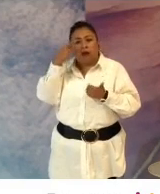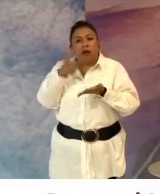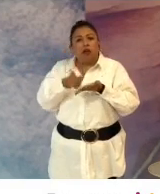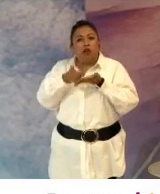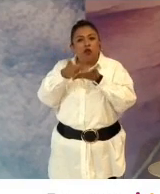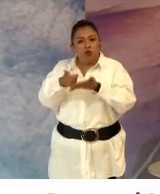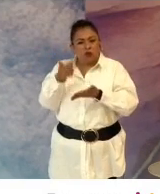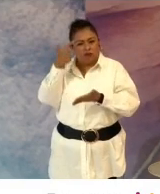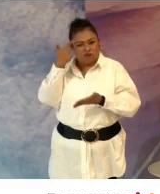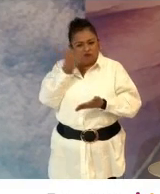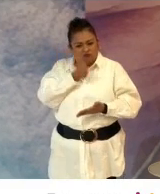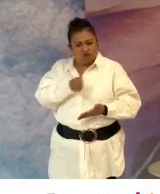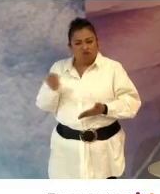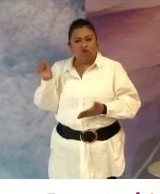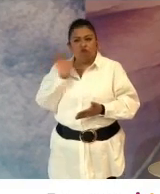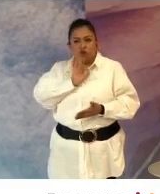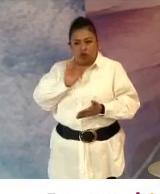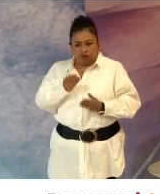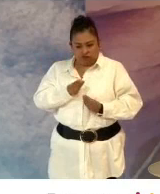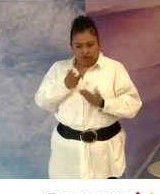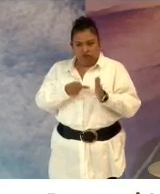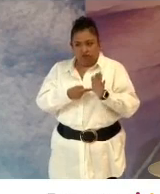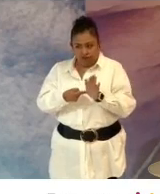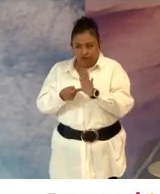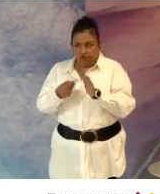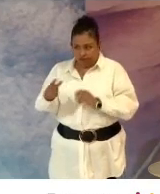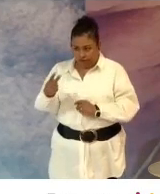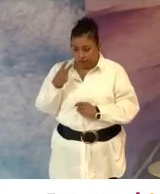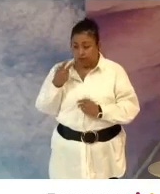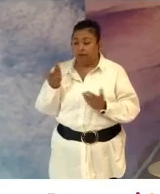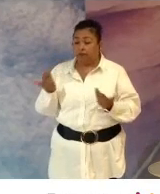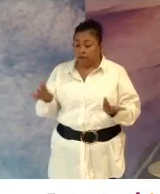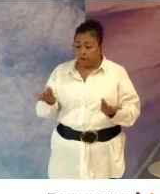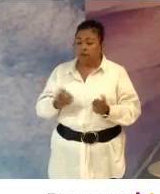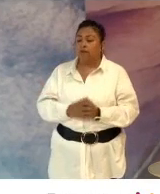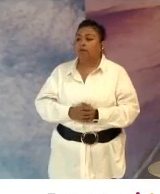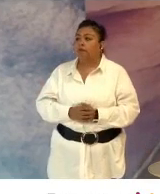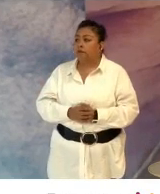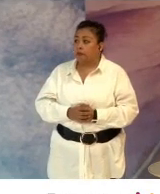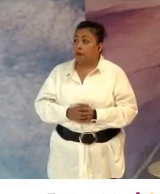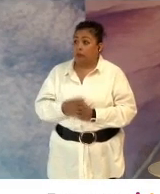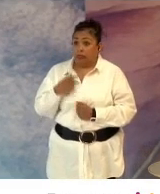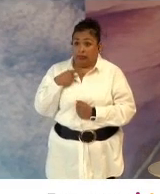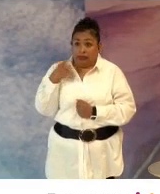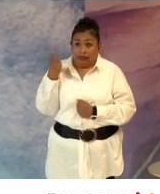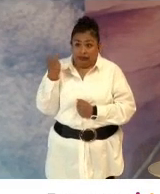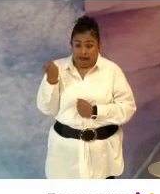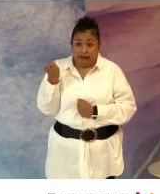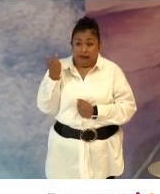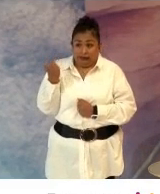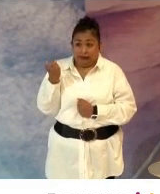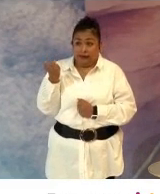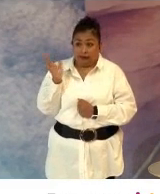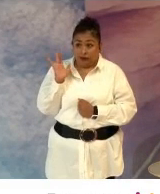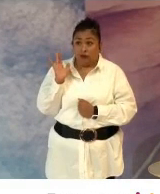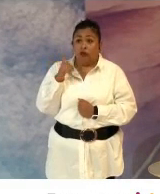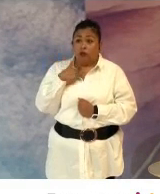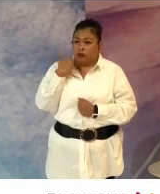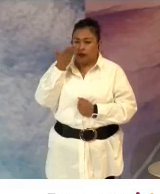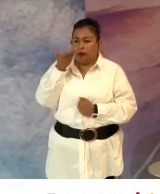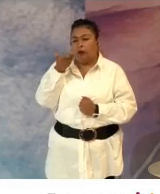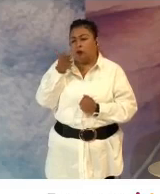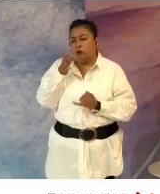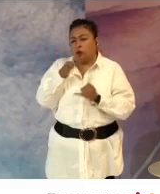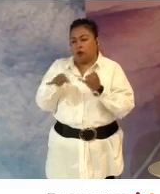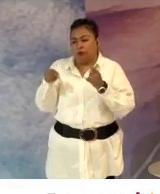este potencial se pueda manifestar. Entonces, esto aquí es donde quería